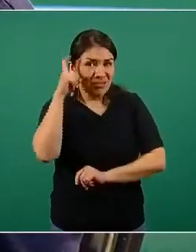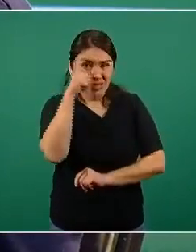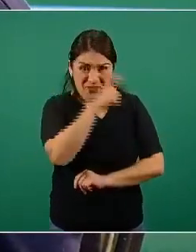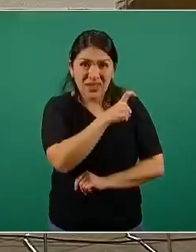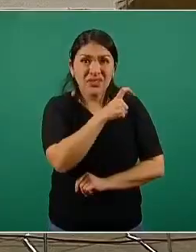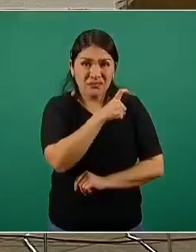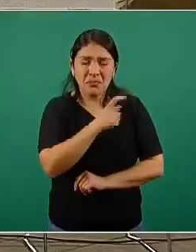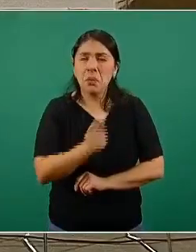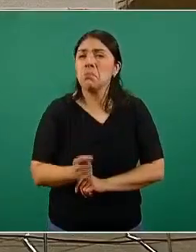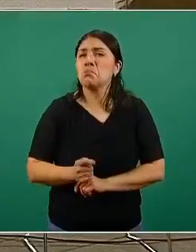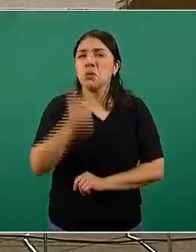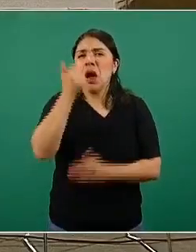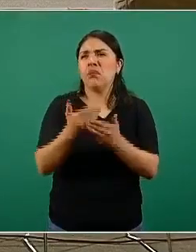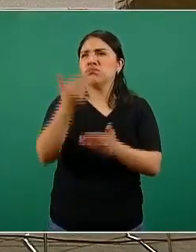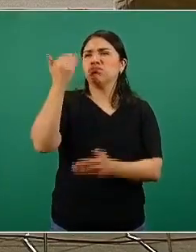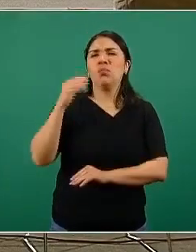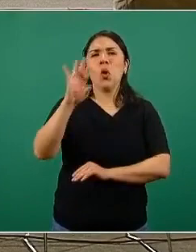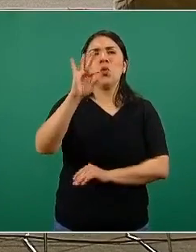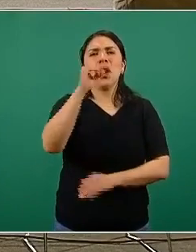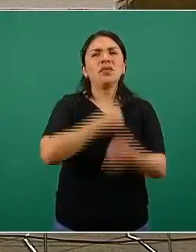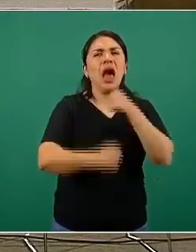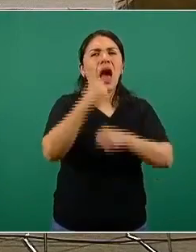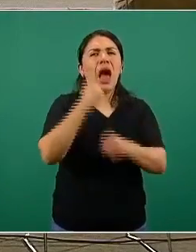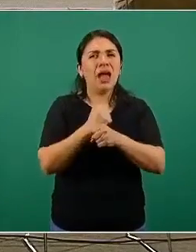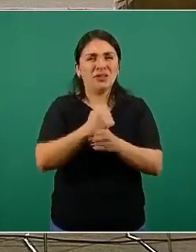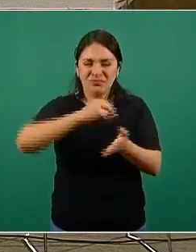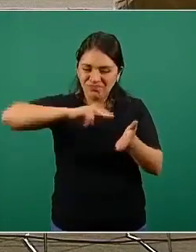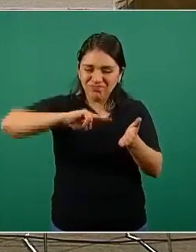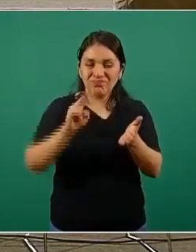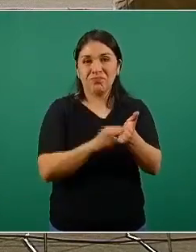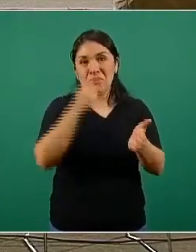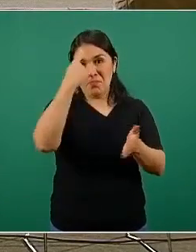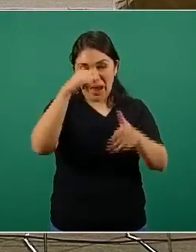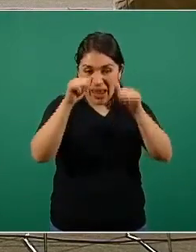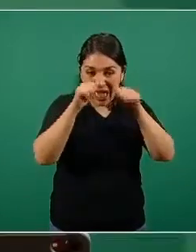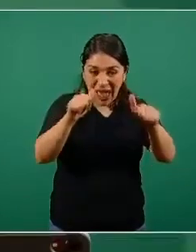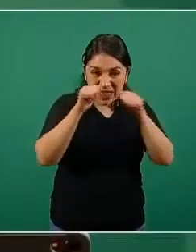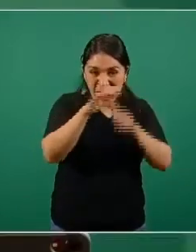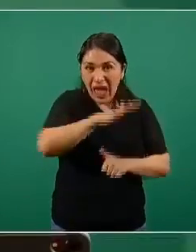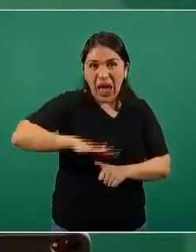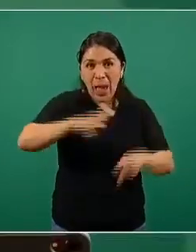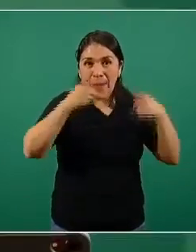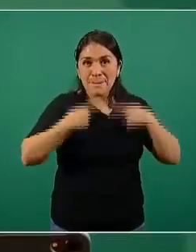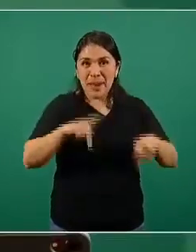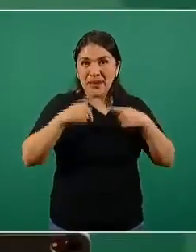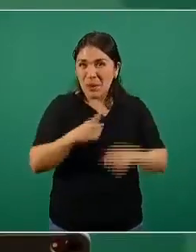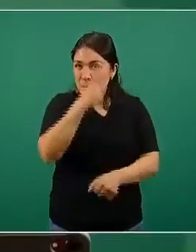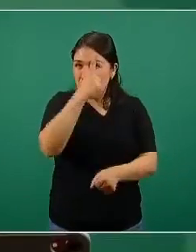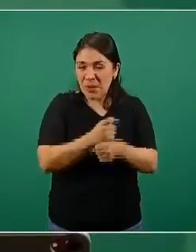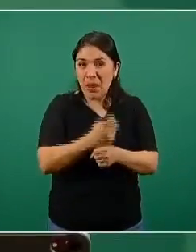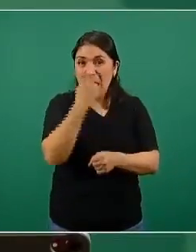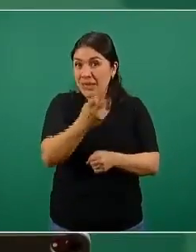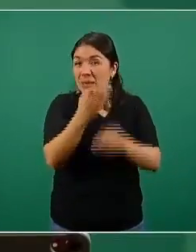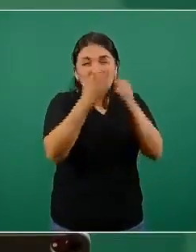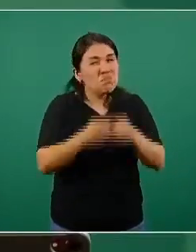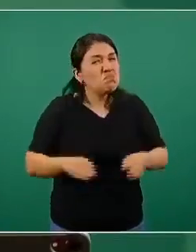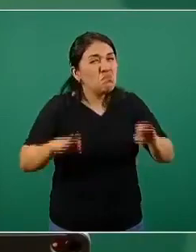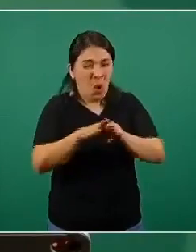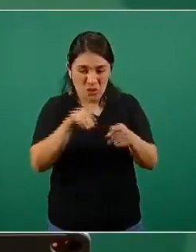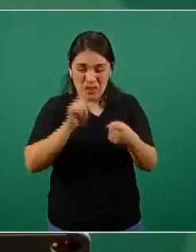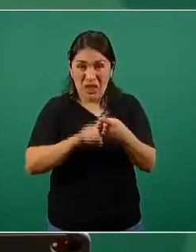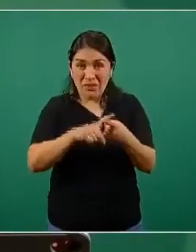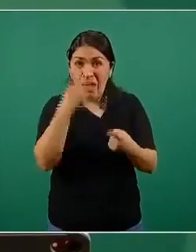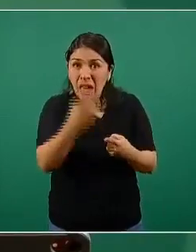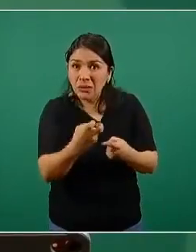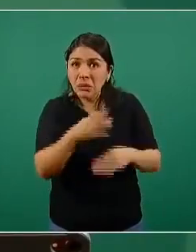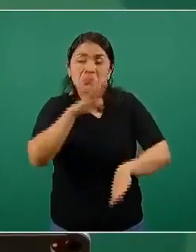primera declaración hace más de 40 años de impulsar la atención primaria de la salud, donde se veía esto como el componente principal, ha sido